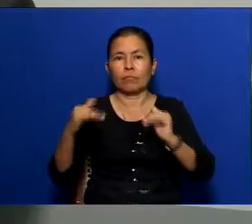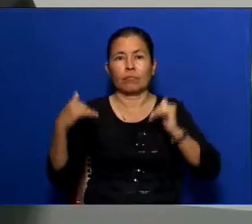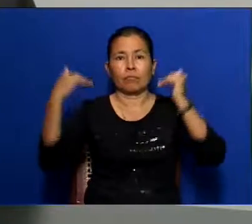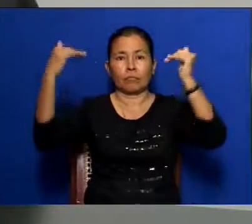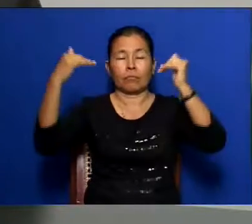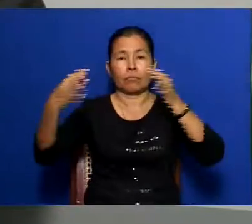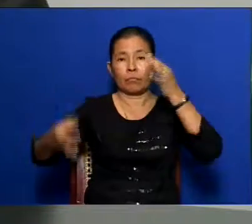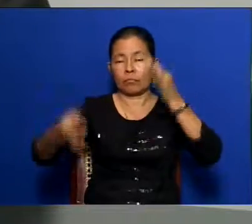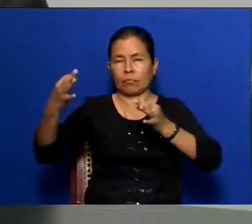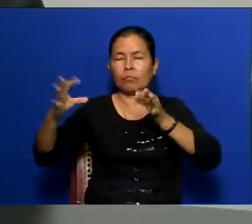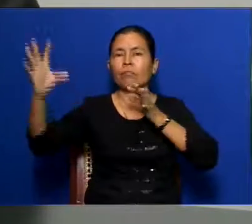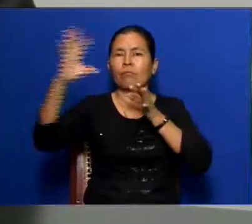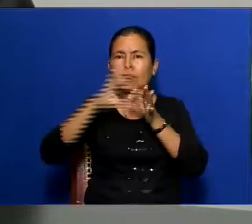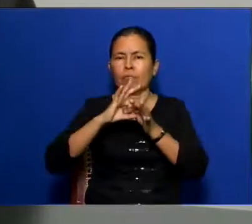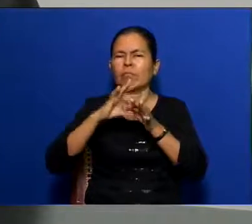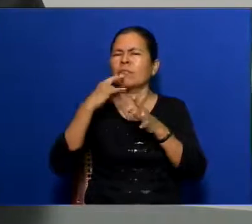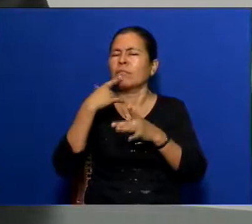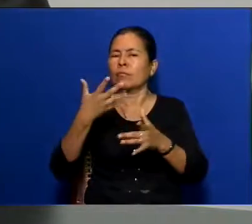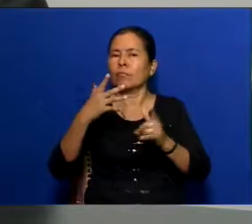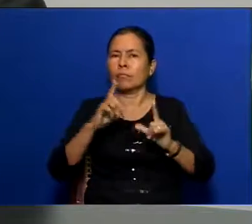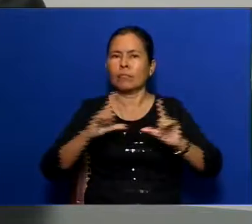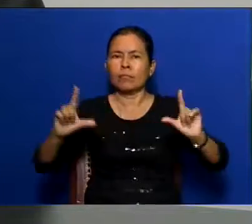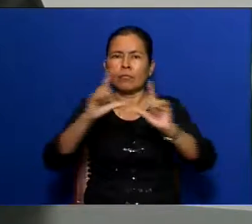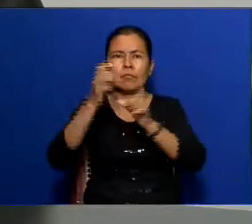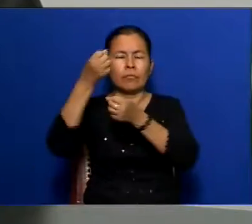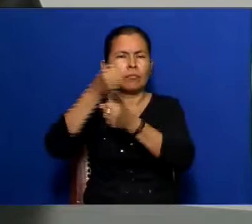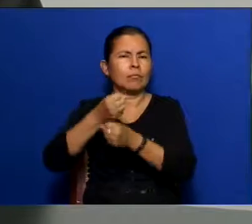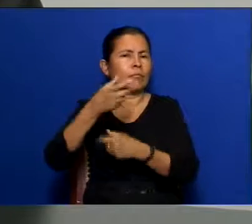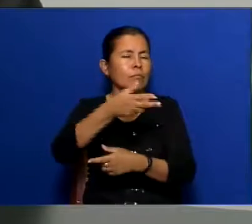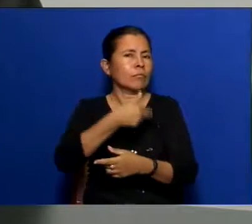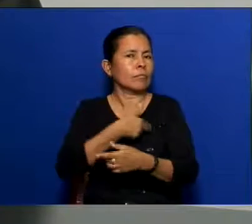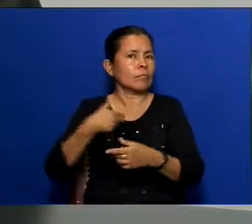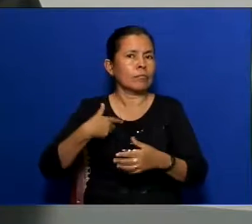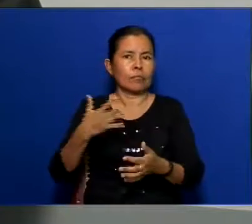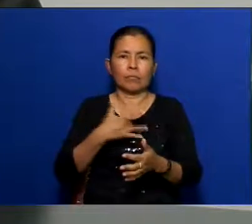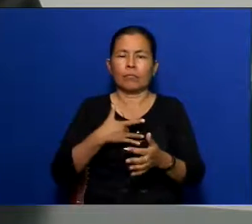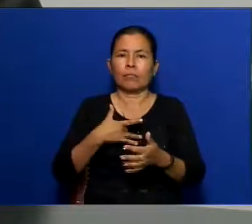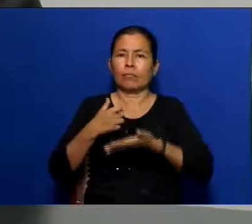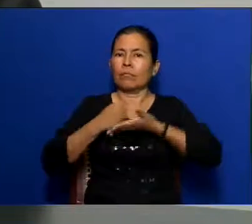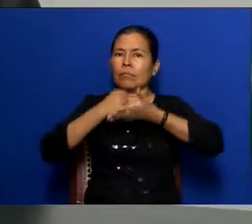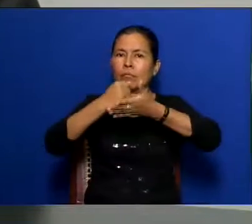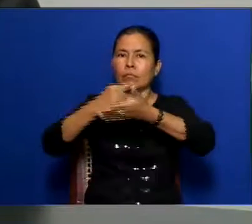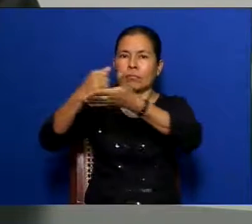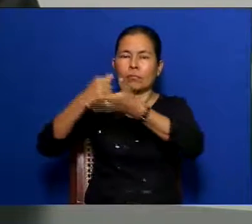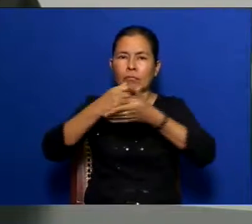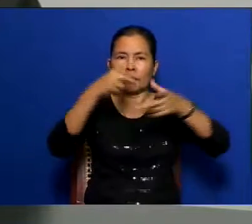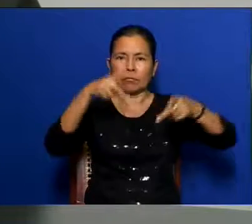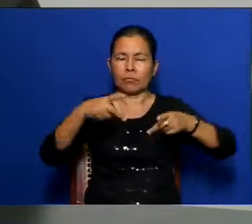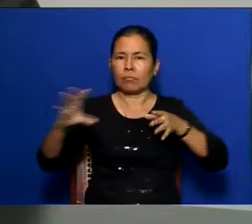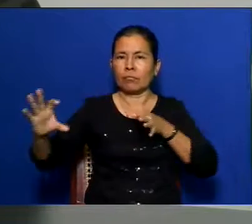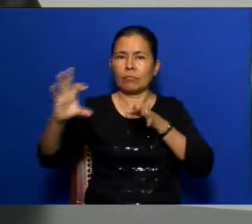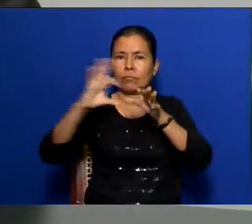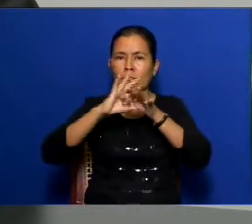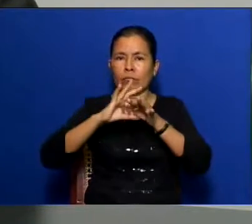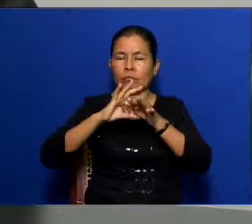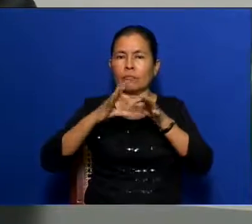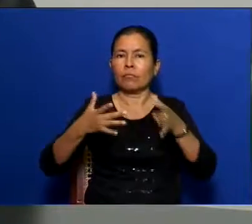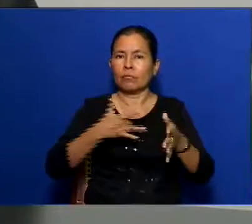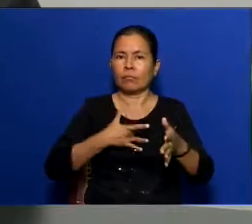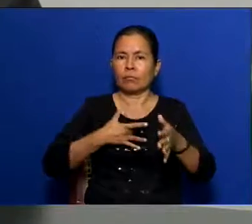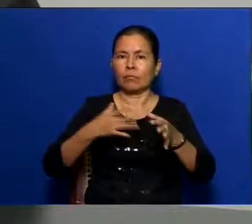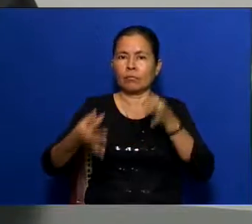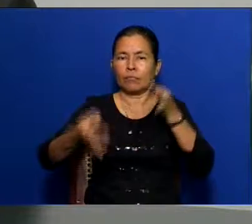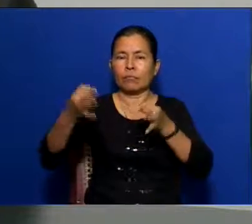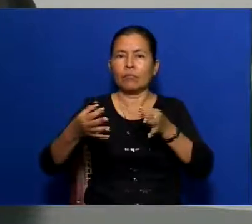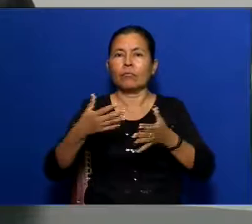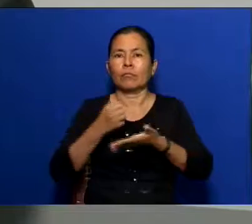Justicia y fue creado con la misión de auxiliar principalmente a la justicia. Y este auxilio a la